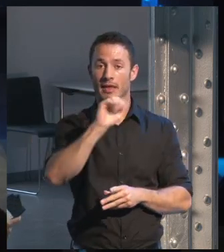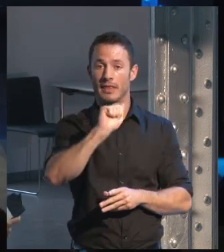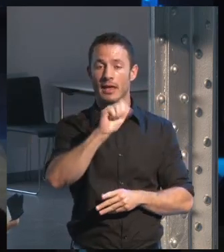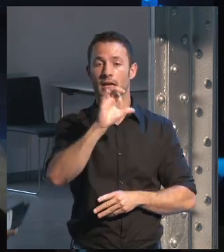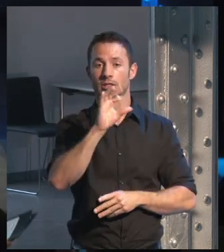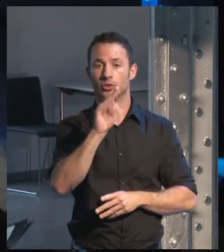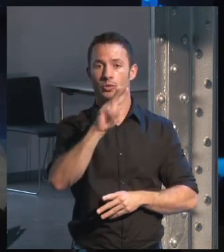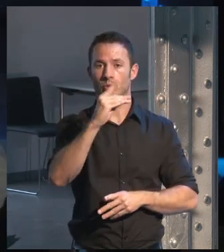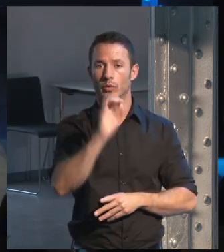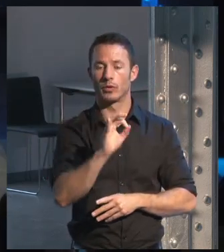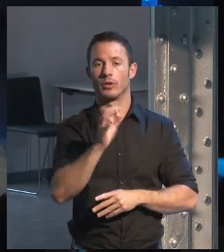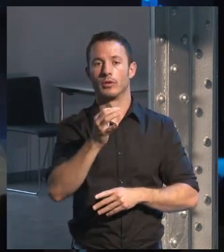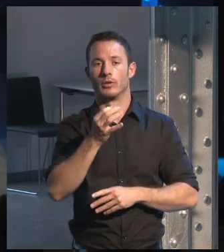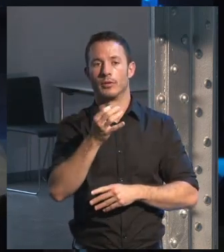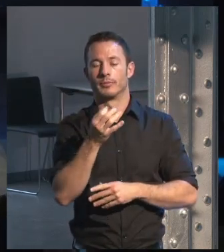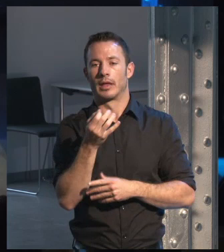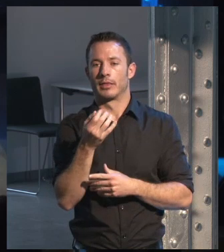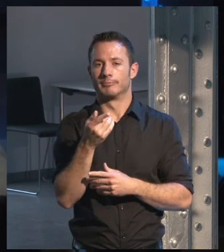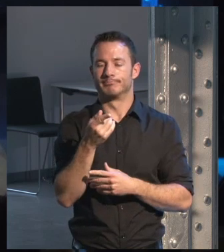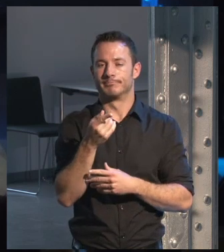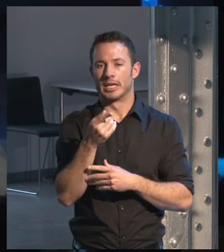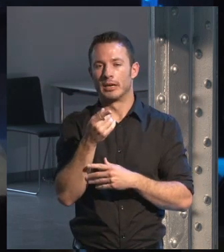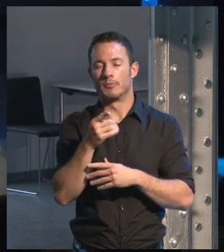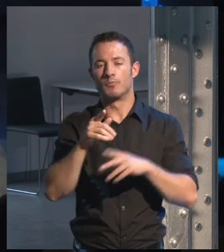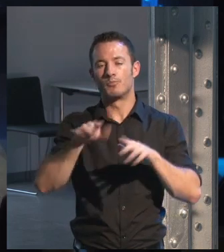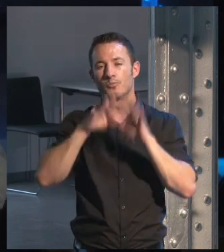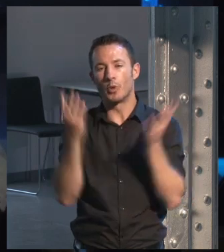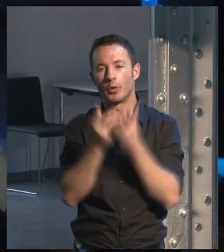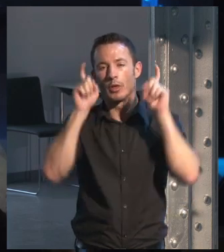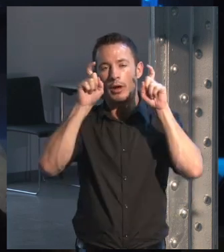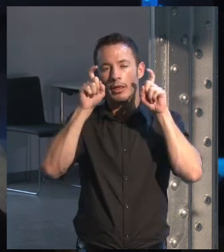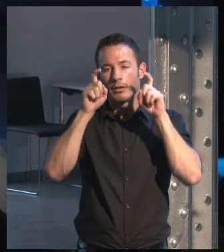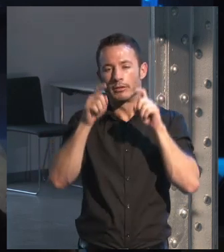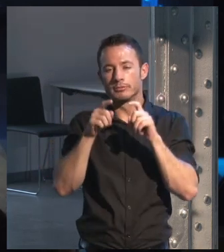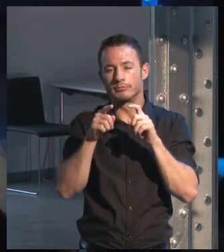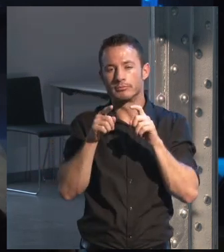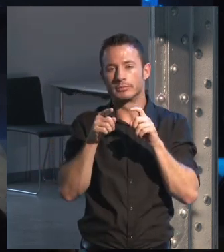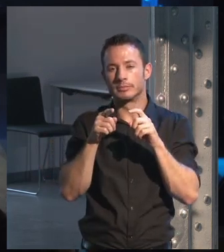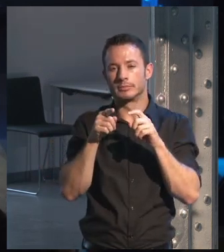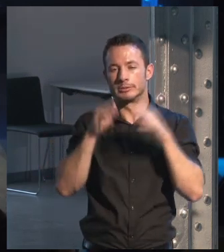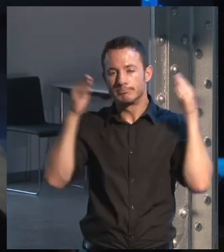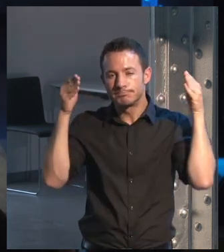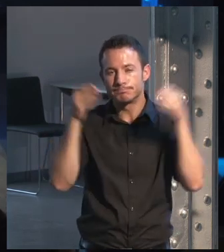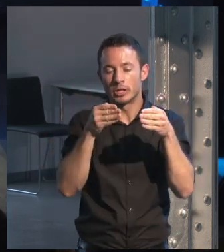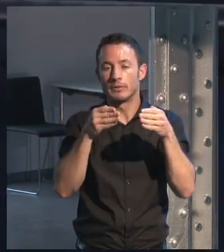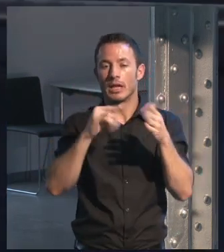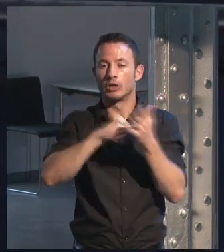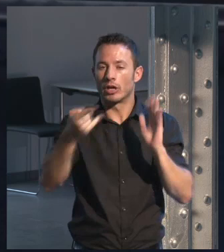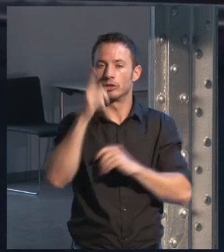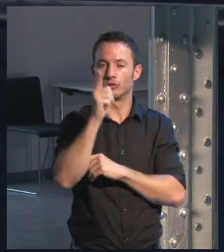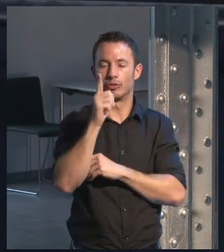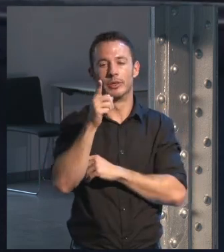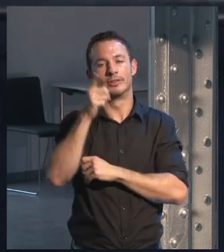aproximación en el mundo de la educación desde hace mucho tiempo, no solamente a nivel tecnológico, ¿no?, sino a nivel de